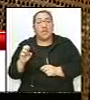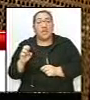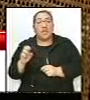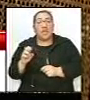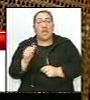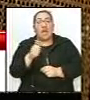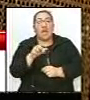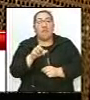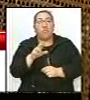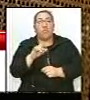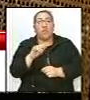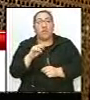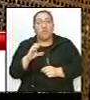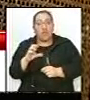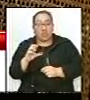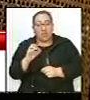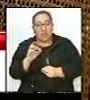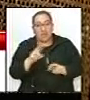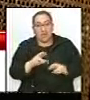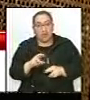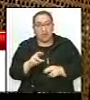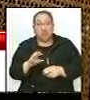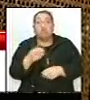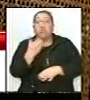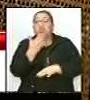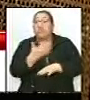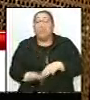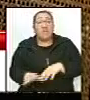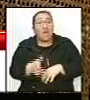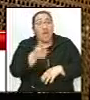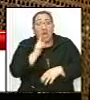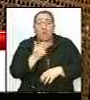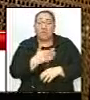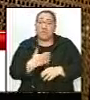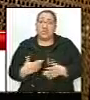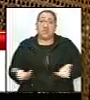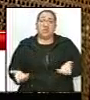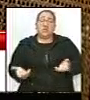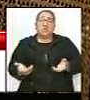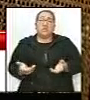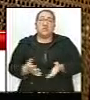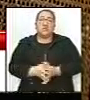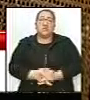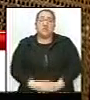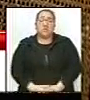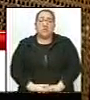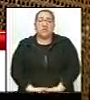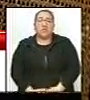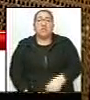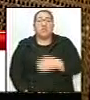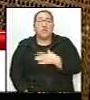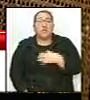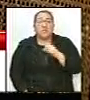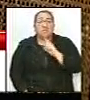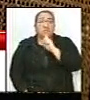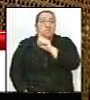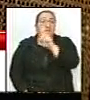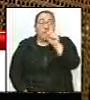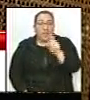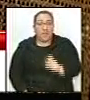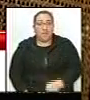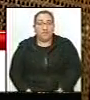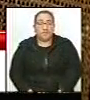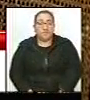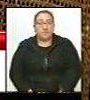y el Mantar, por lo tanto, sobra agua, presidente. Entonces, mi consulta, presidente,